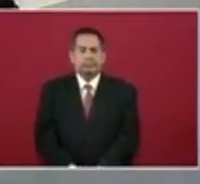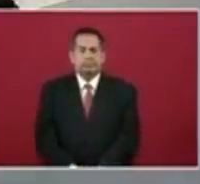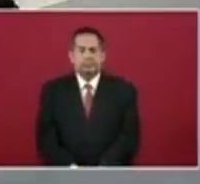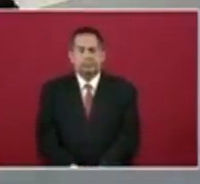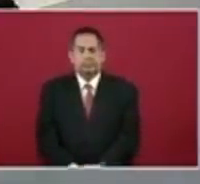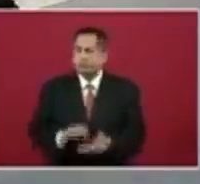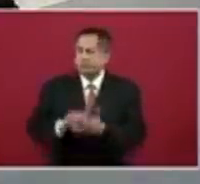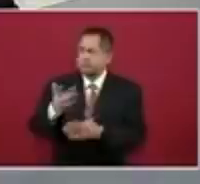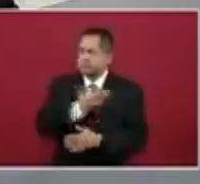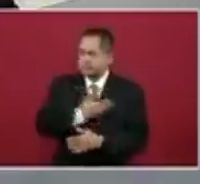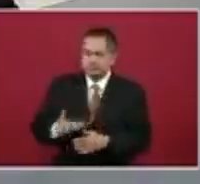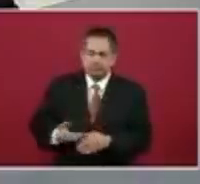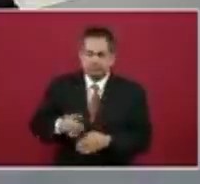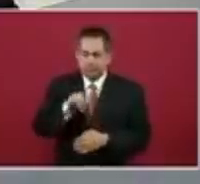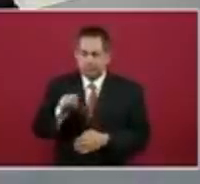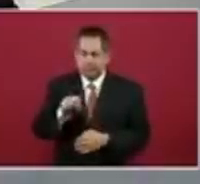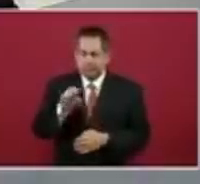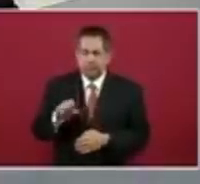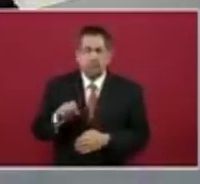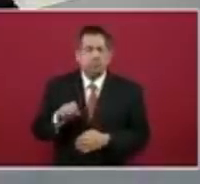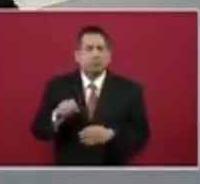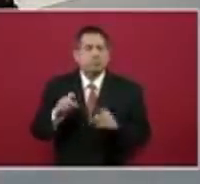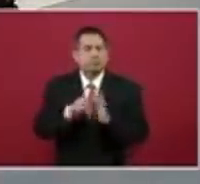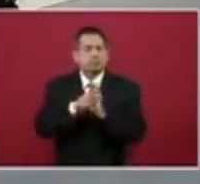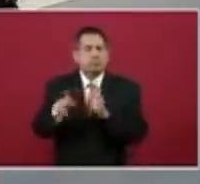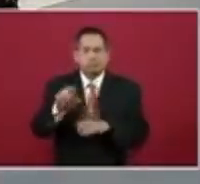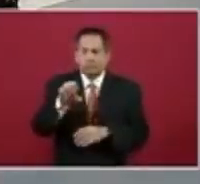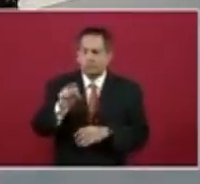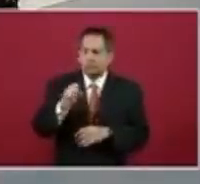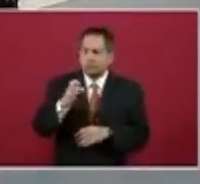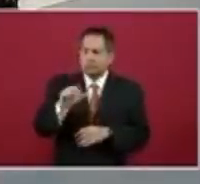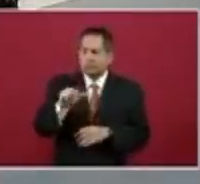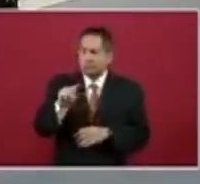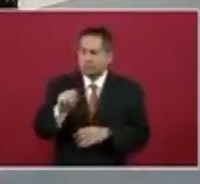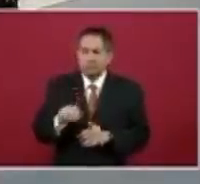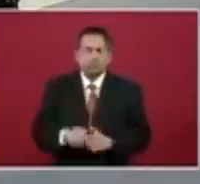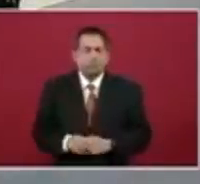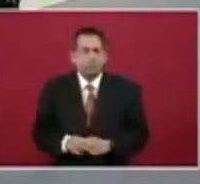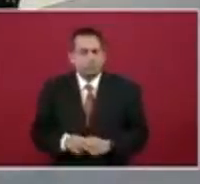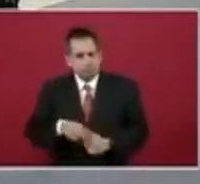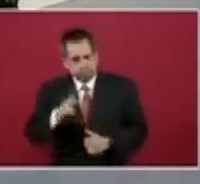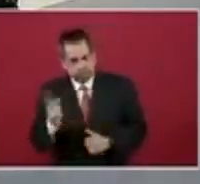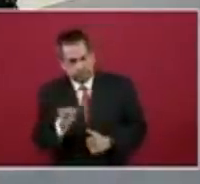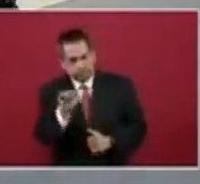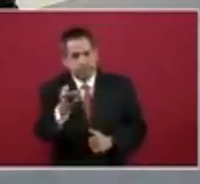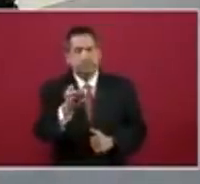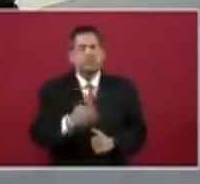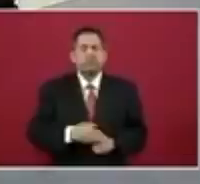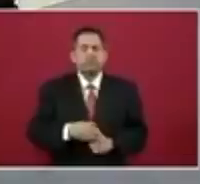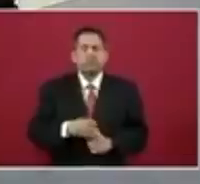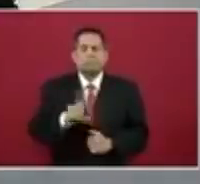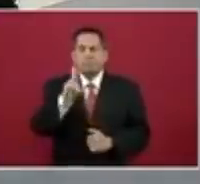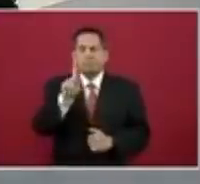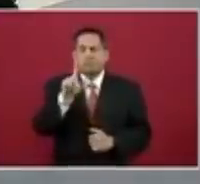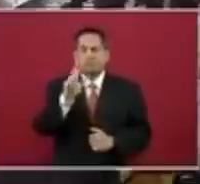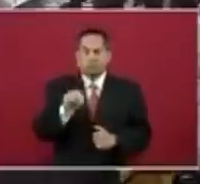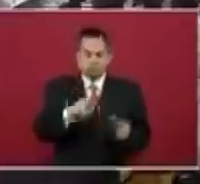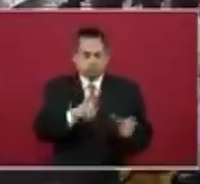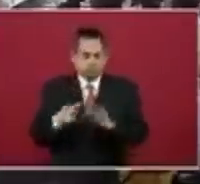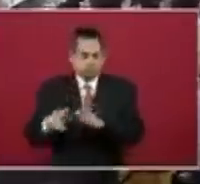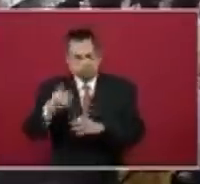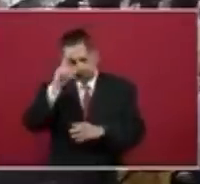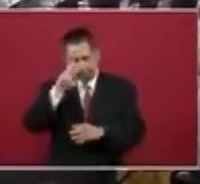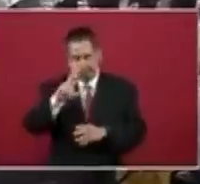Gracias, señor presidente. José Hernández de Escuanto. Para preguntarle sobre este tema de el plan conjunto para evitar robo